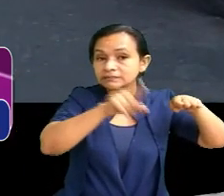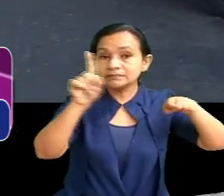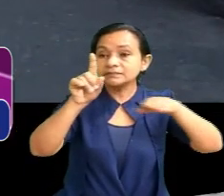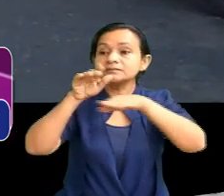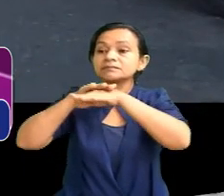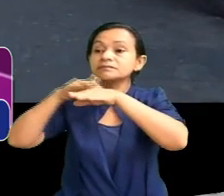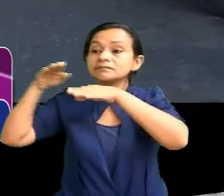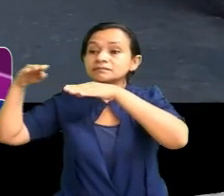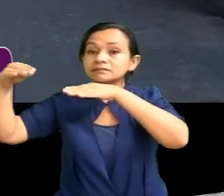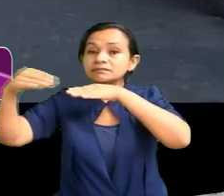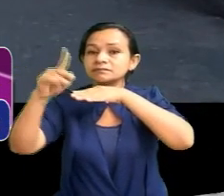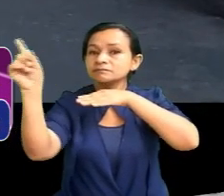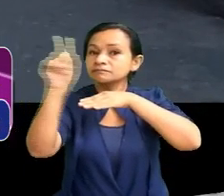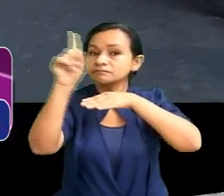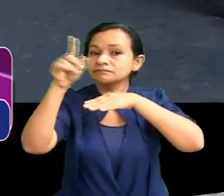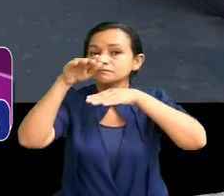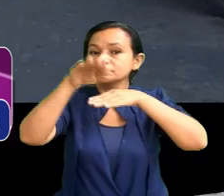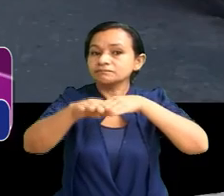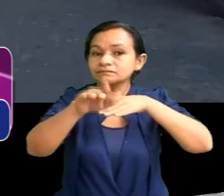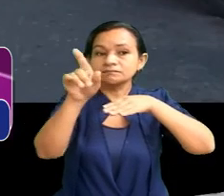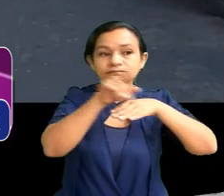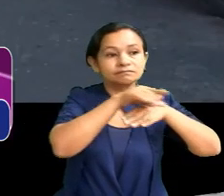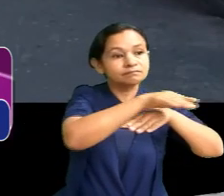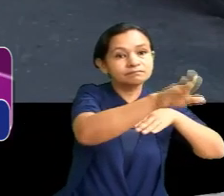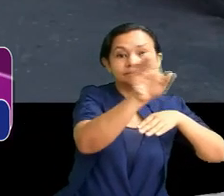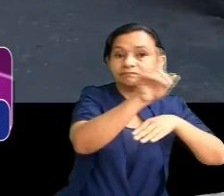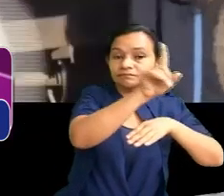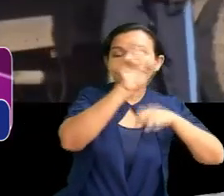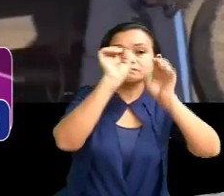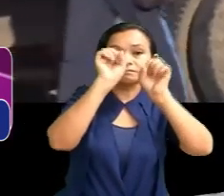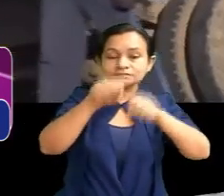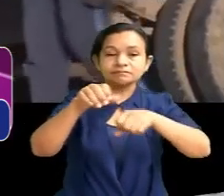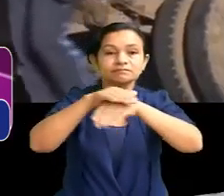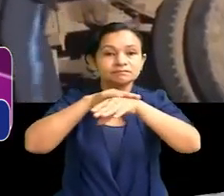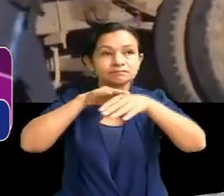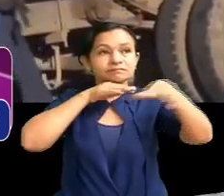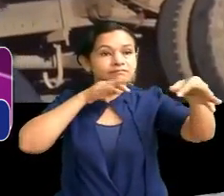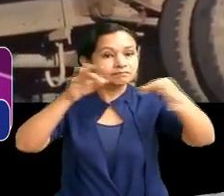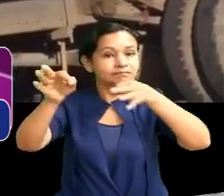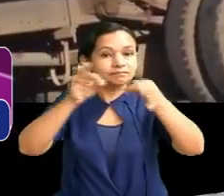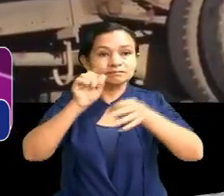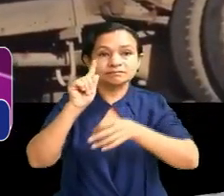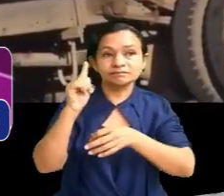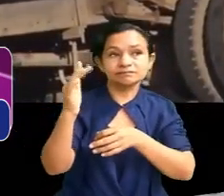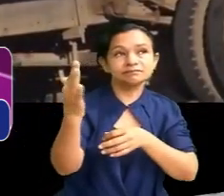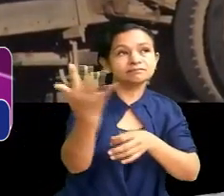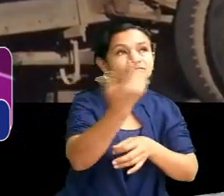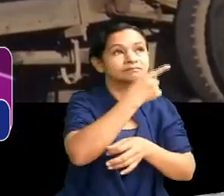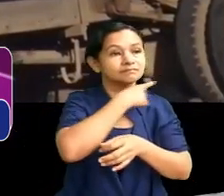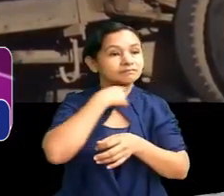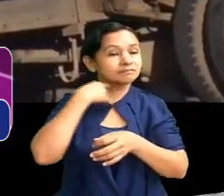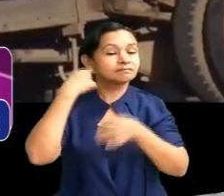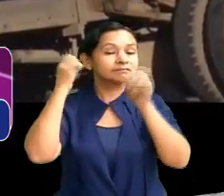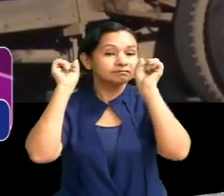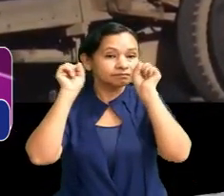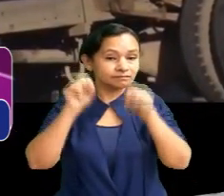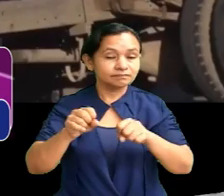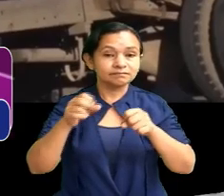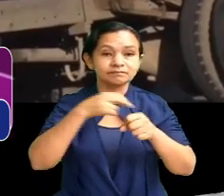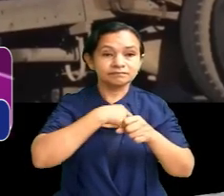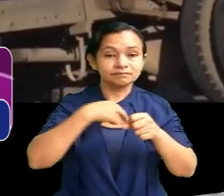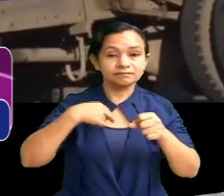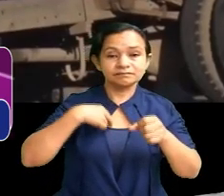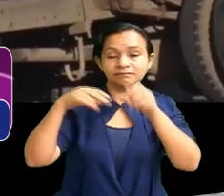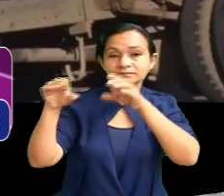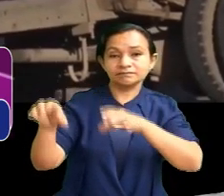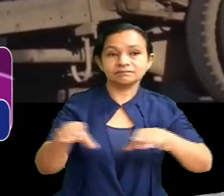donde no pueden parquearse donde no pueden circular y dónde si pueden para que todo el mundo tenga realmente la oportunidad de ejercer sus